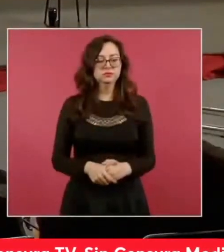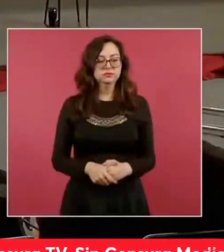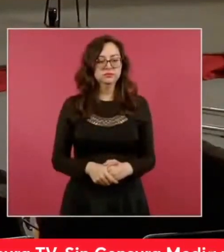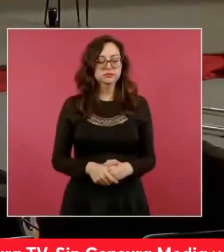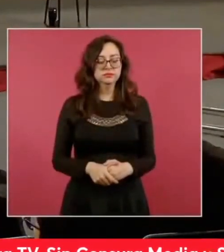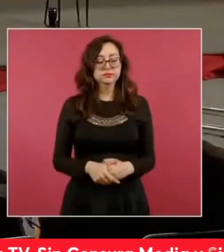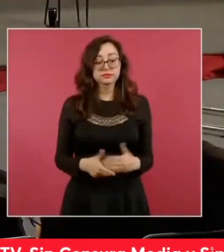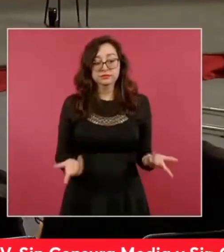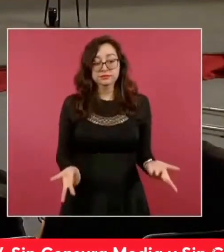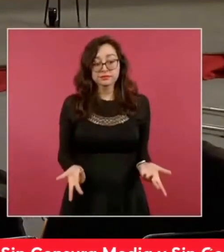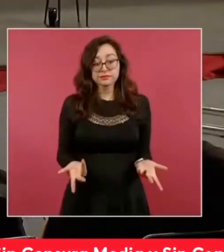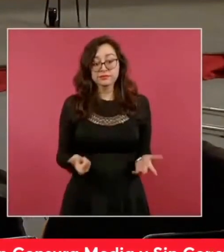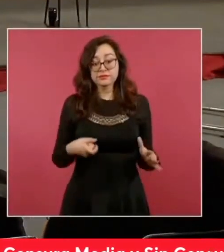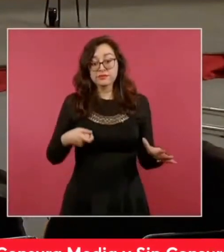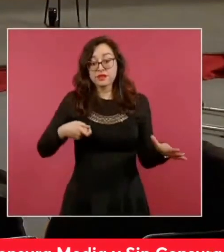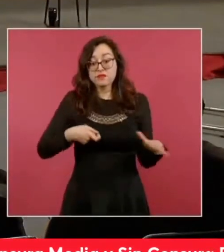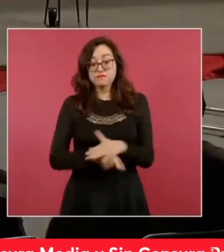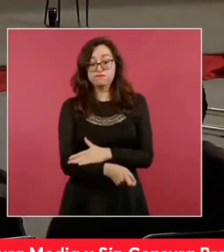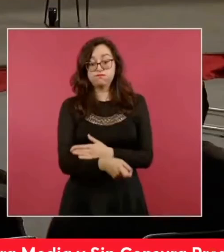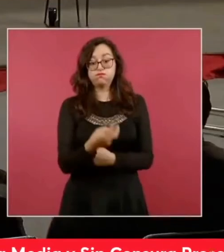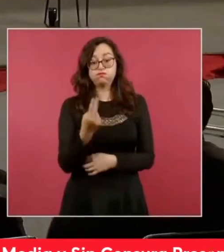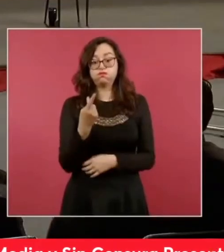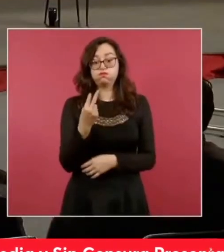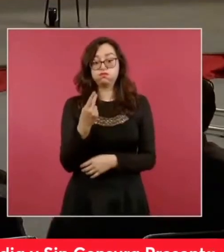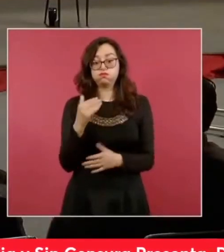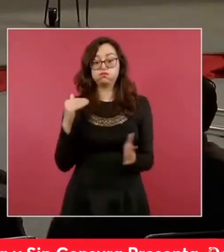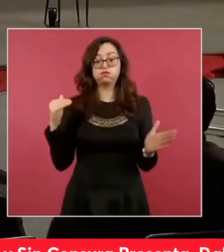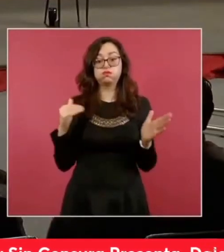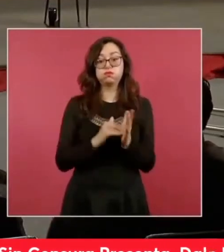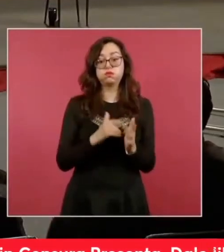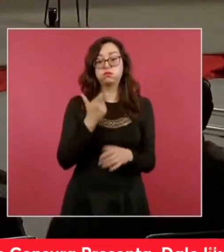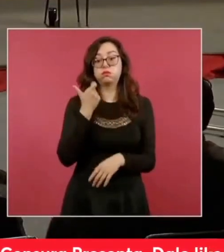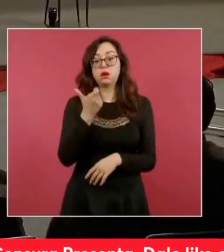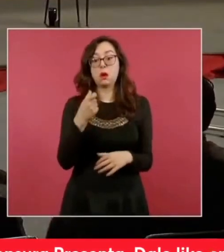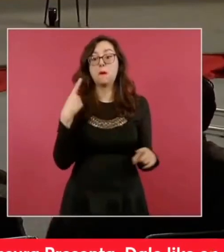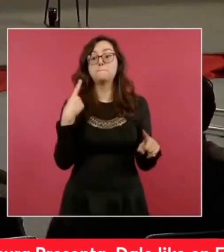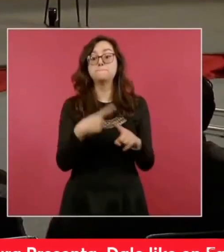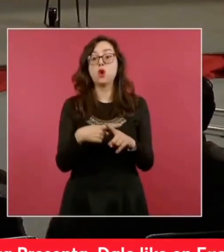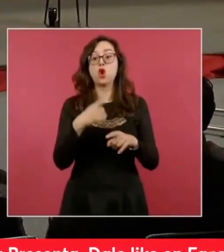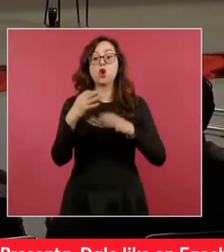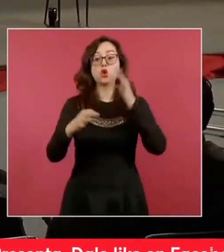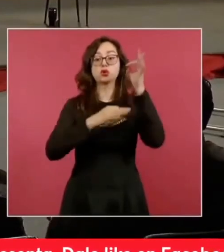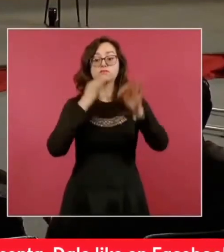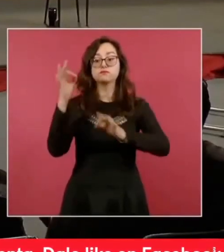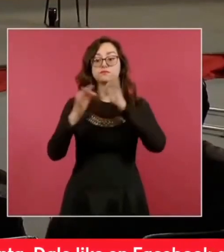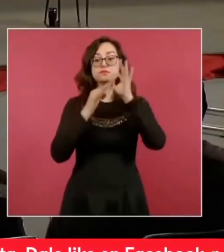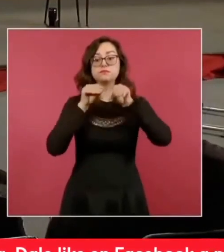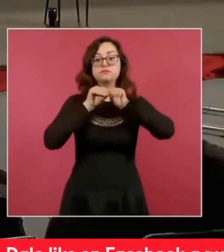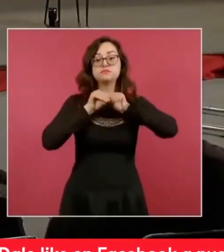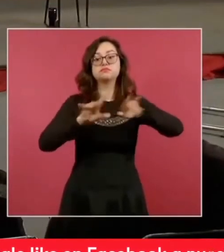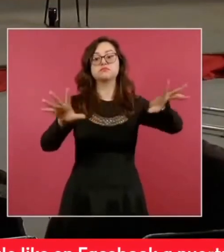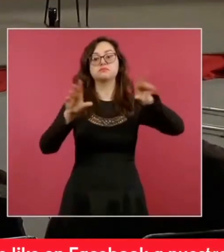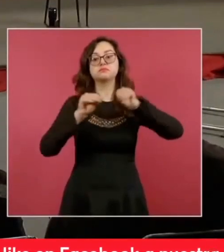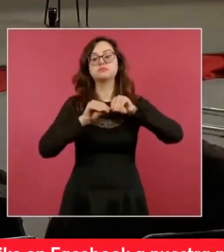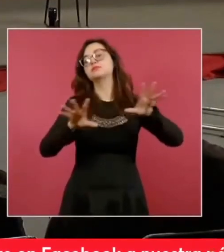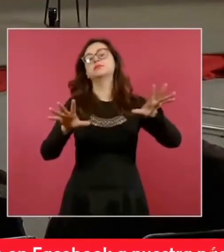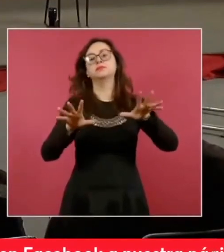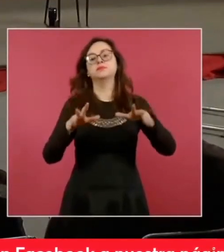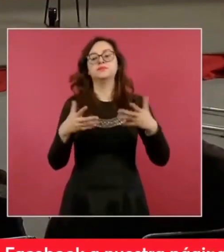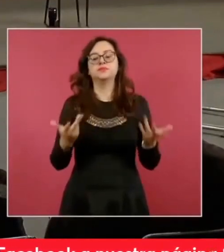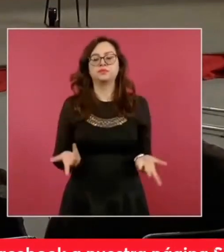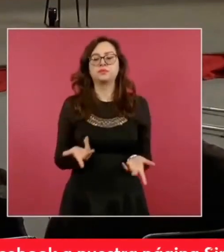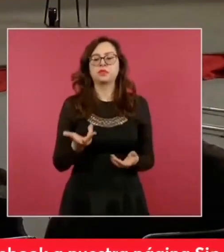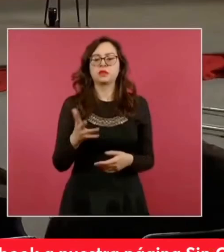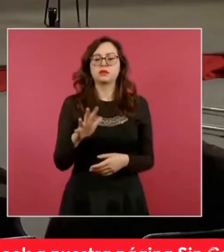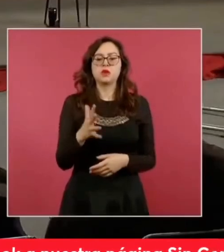que vean, se pagan 25,000 pesos por anuncio. Esto equivale a que esperan un alcance